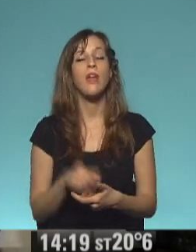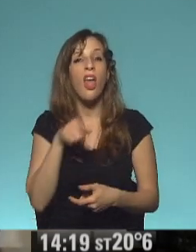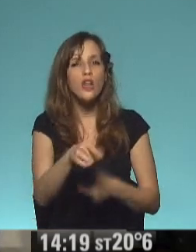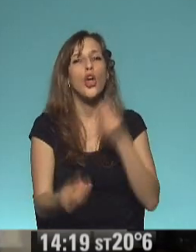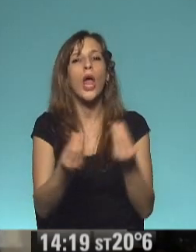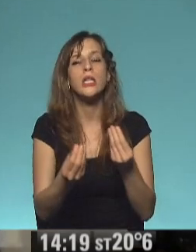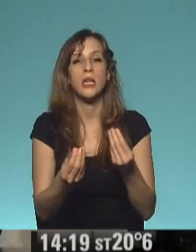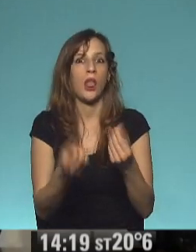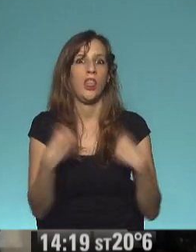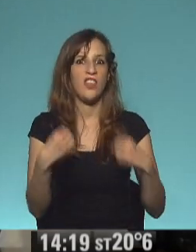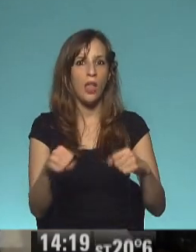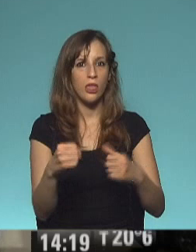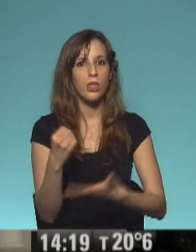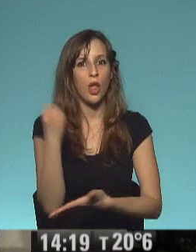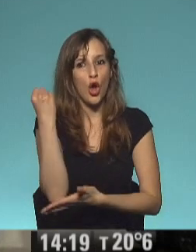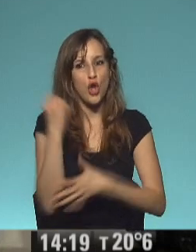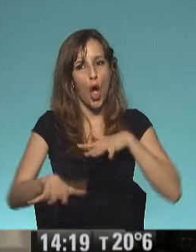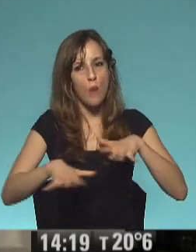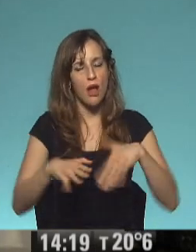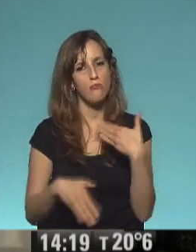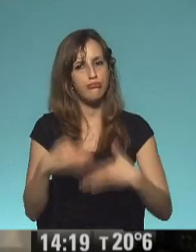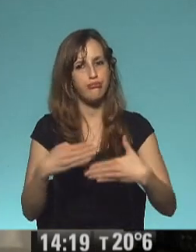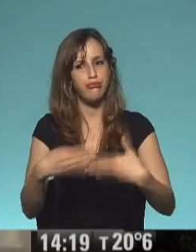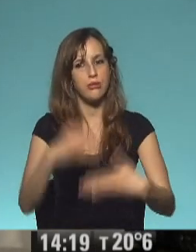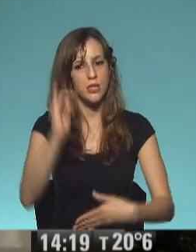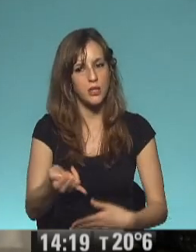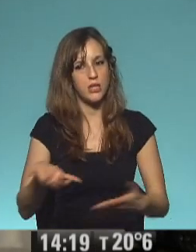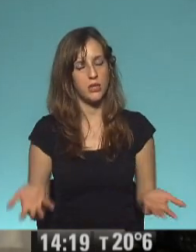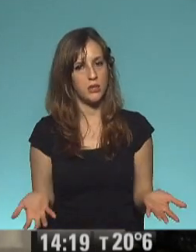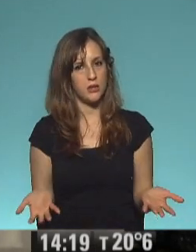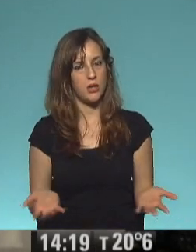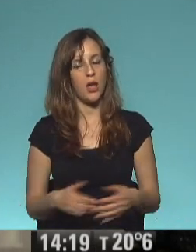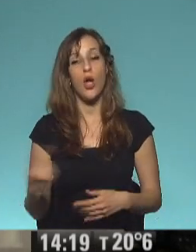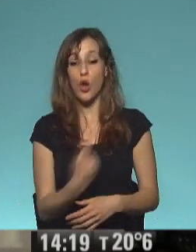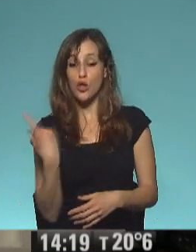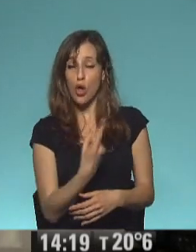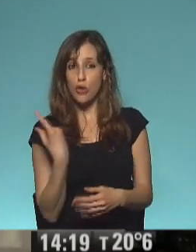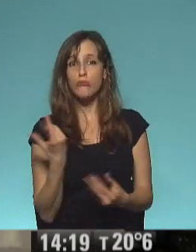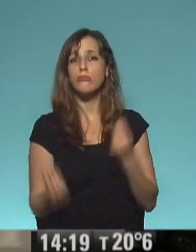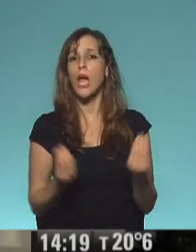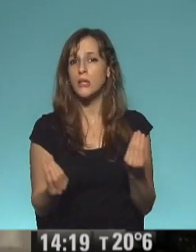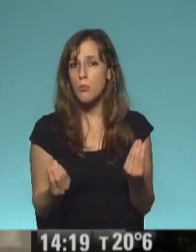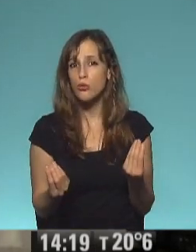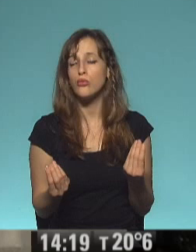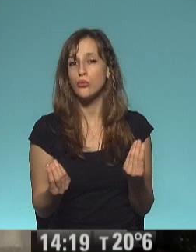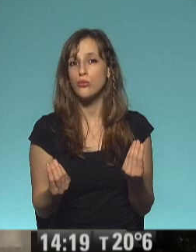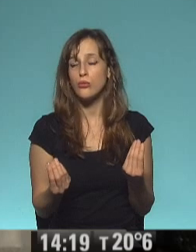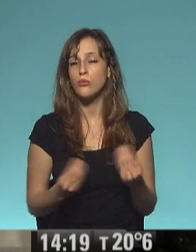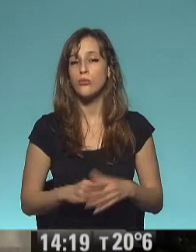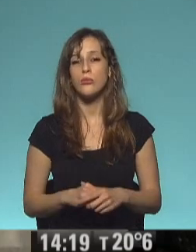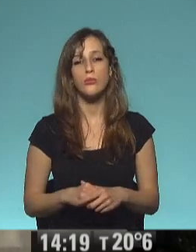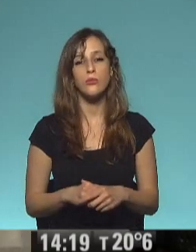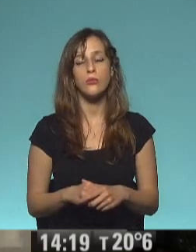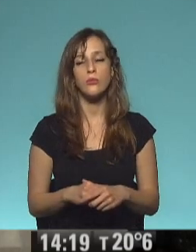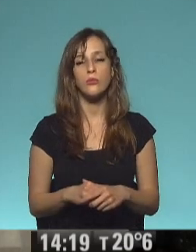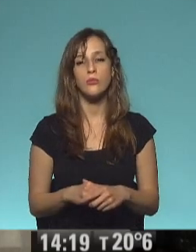actividad económica que empieza a funcionar. Y en el mientras tanto nosotros lo que hicimos fue evitar